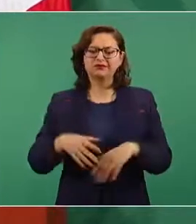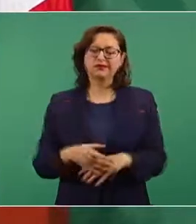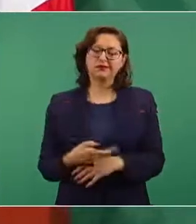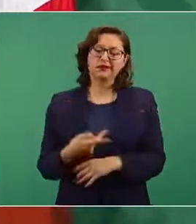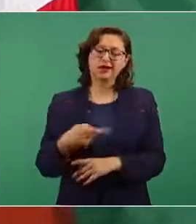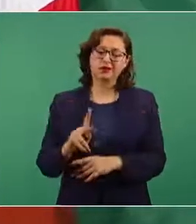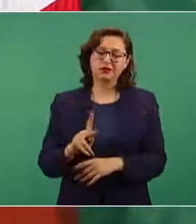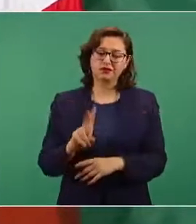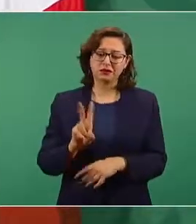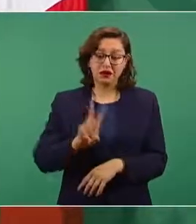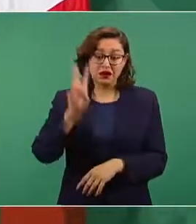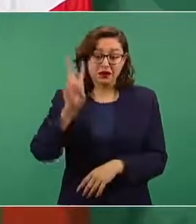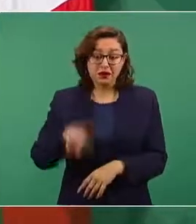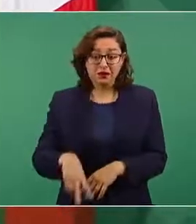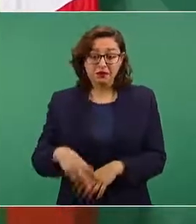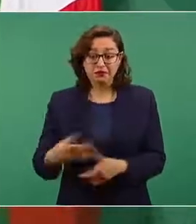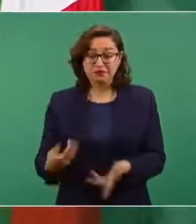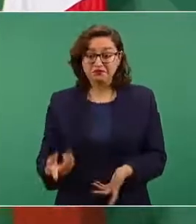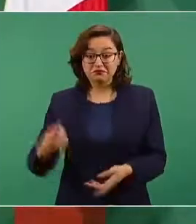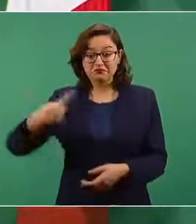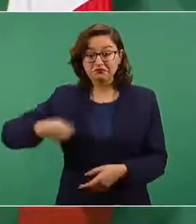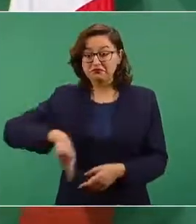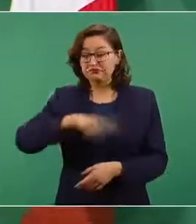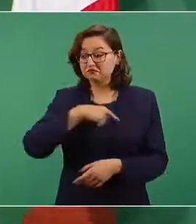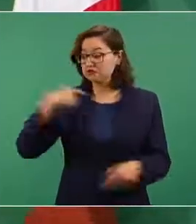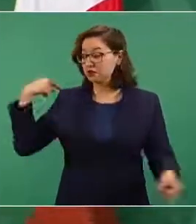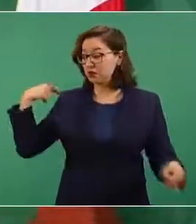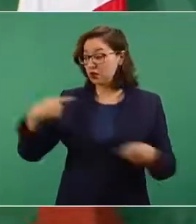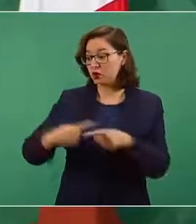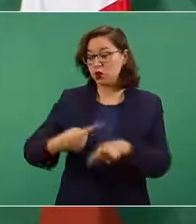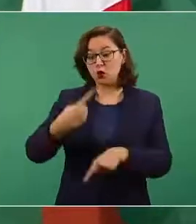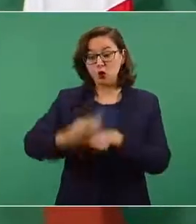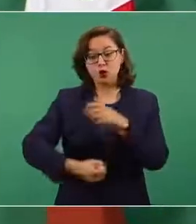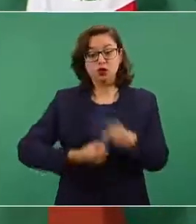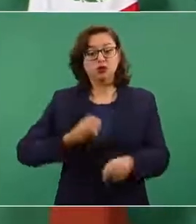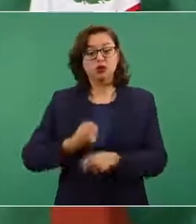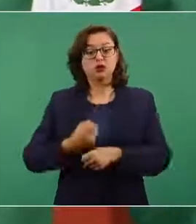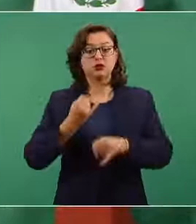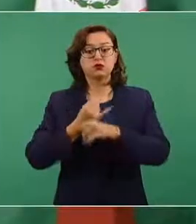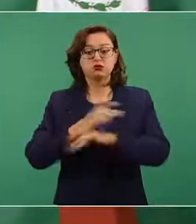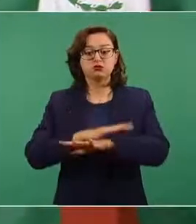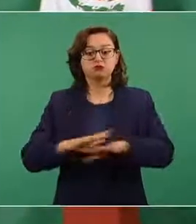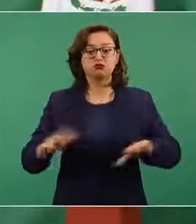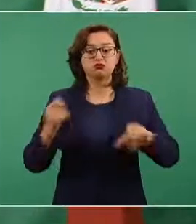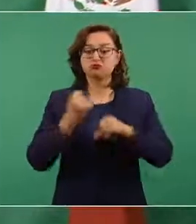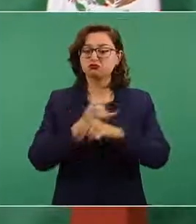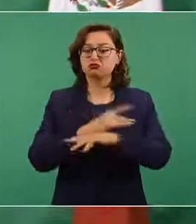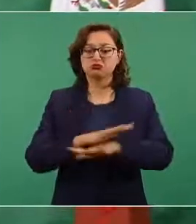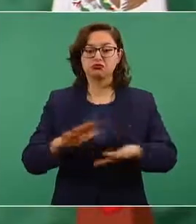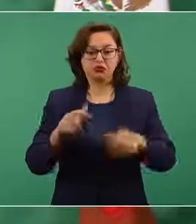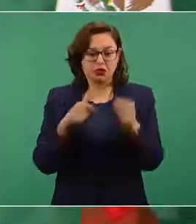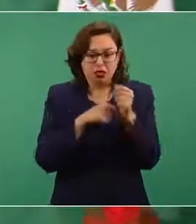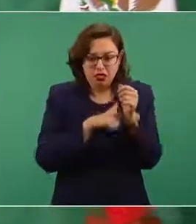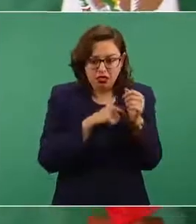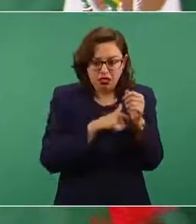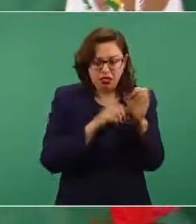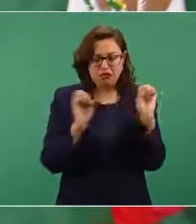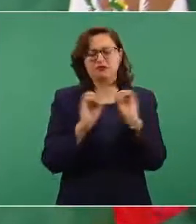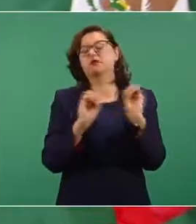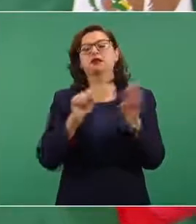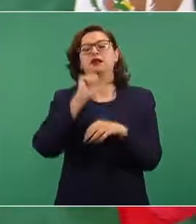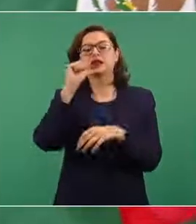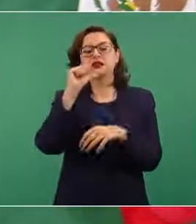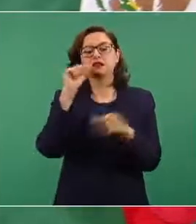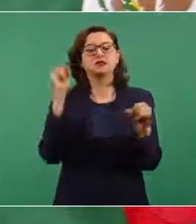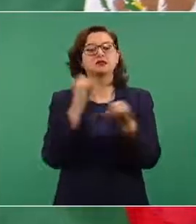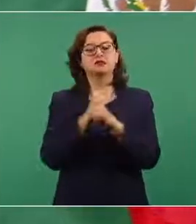bastante y nosotros no ocultamos nada, y lo va a seguir haciendo la Secretaría de